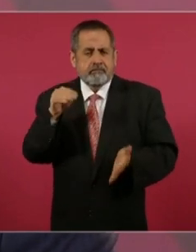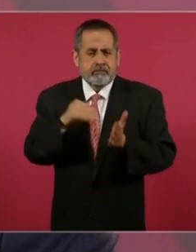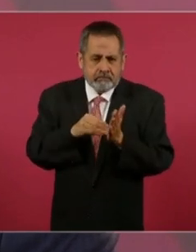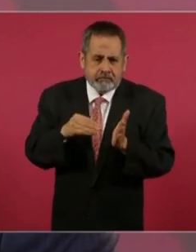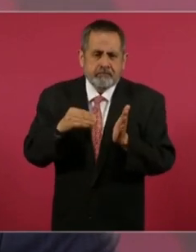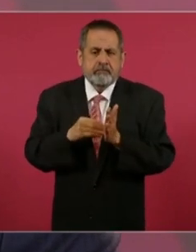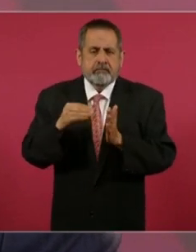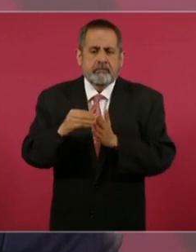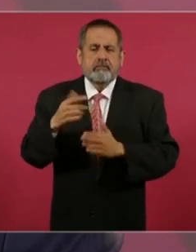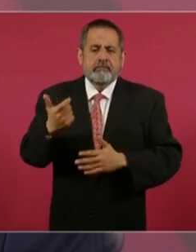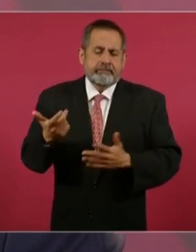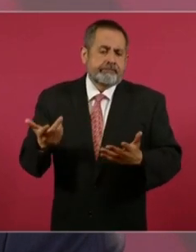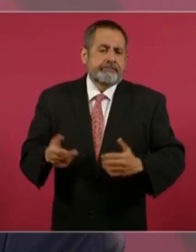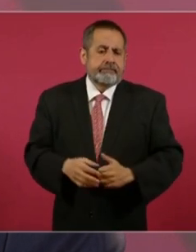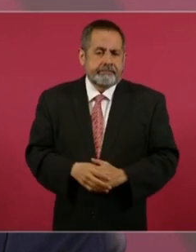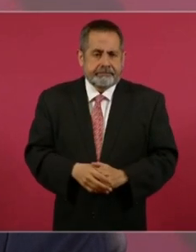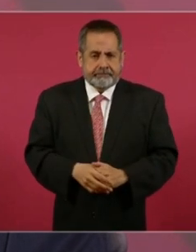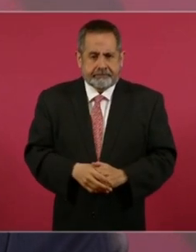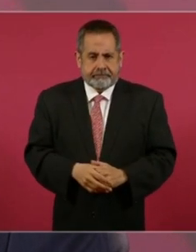4,000 millones de pesos.